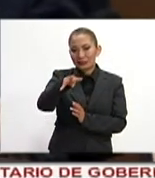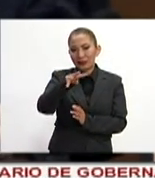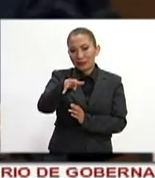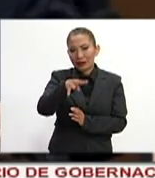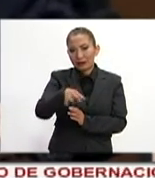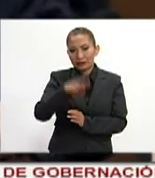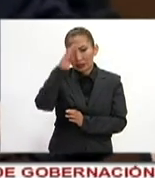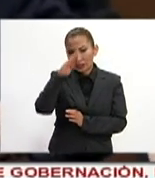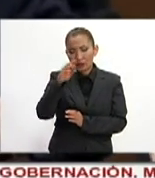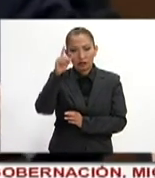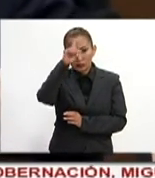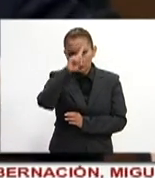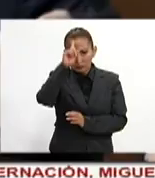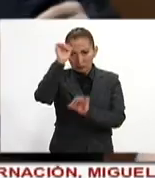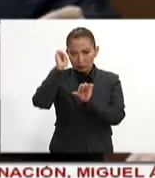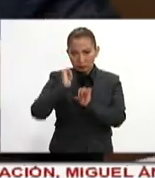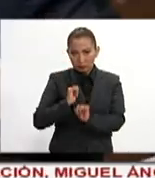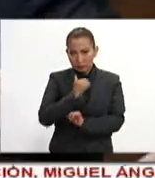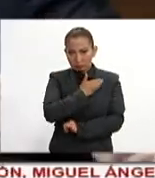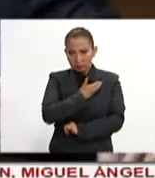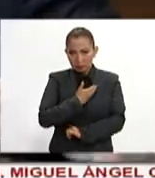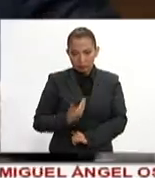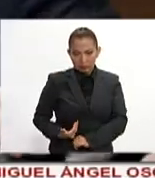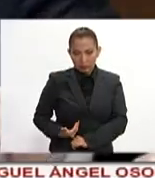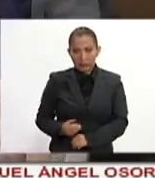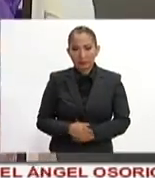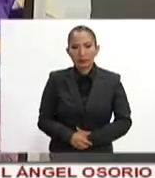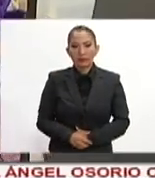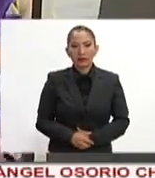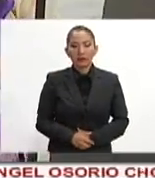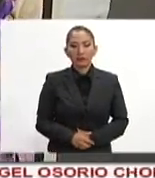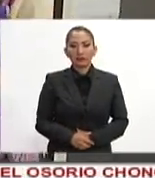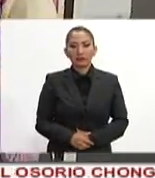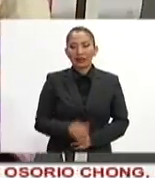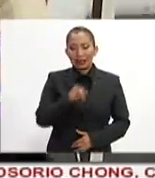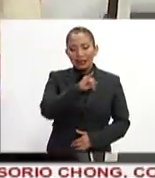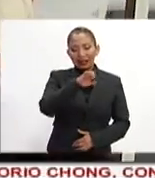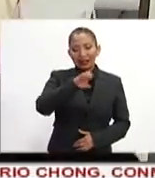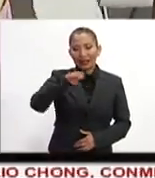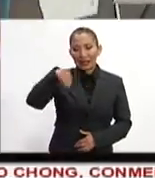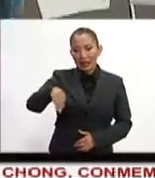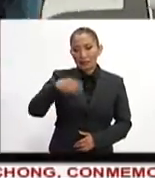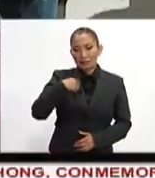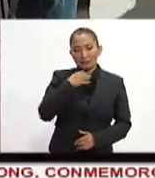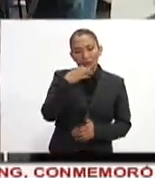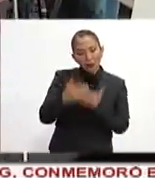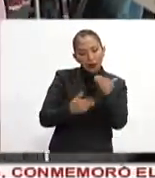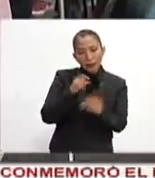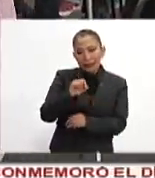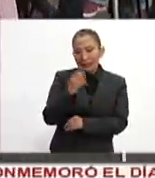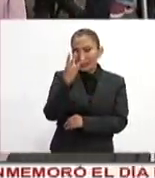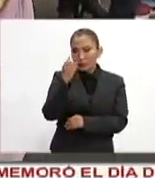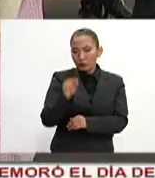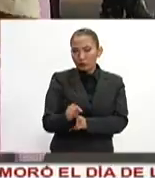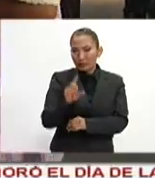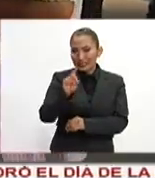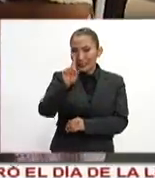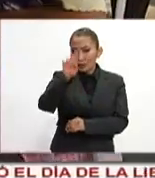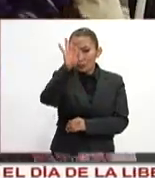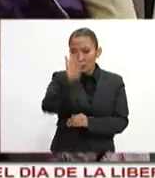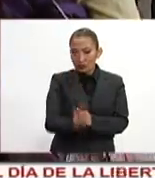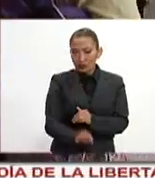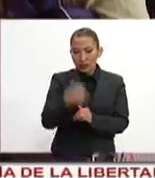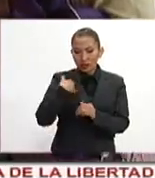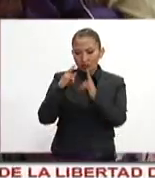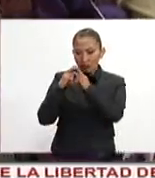4.019, señor consejero presidente. El IEM informó de un avance de 23.81%